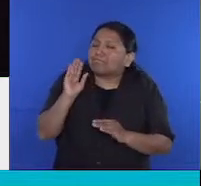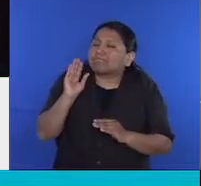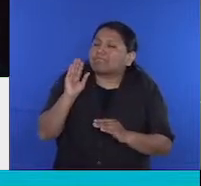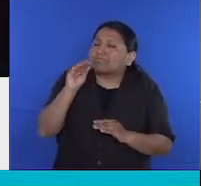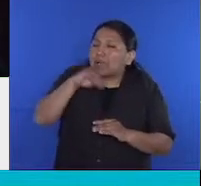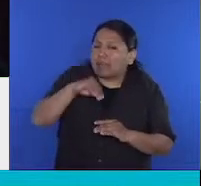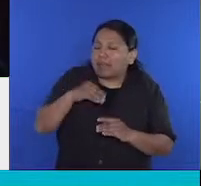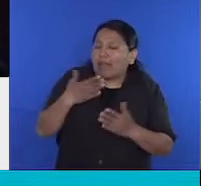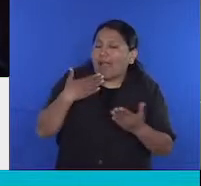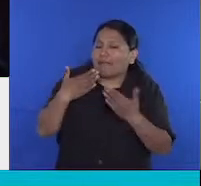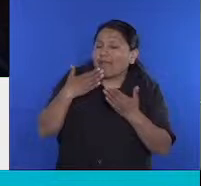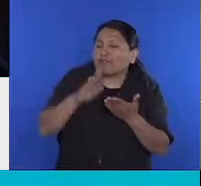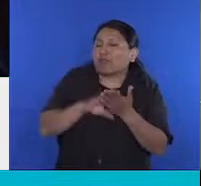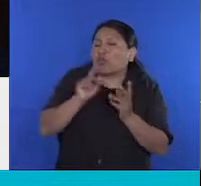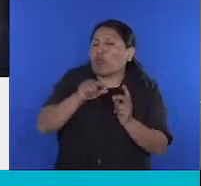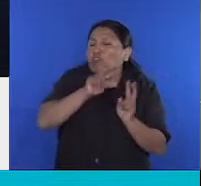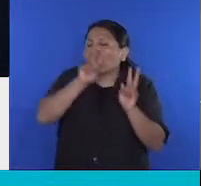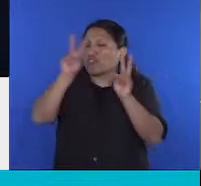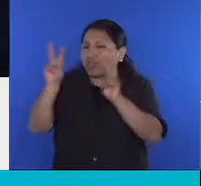temita